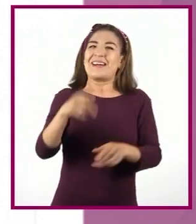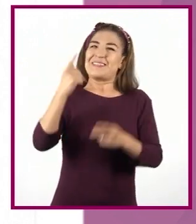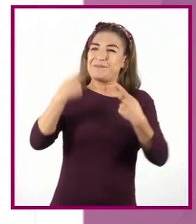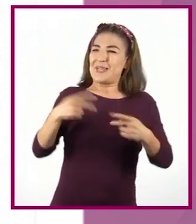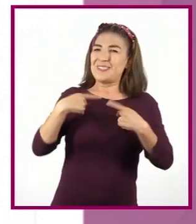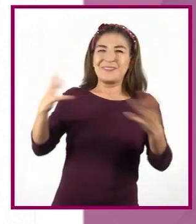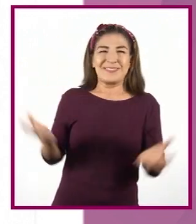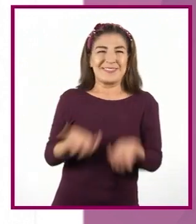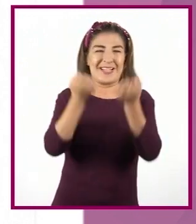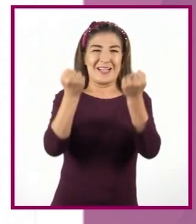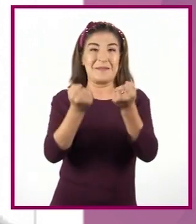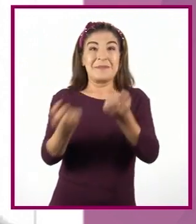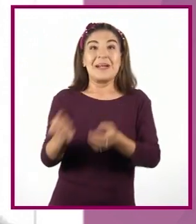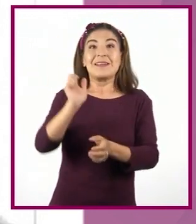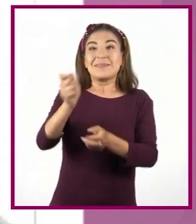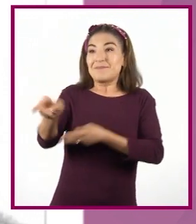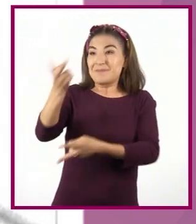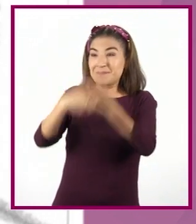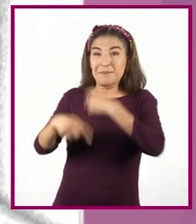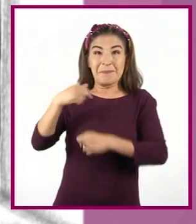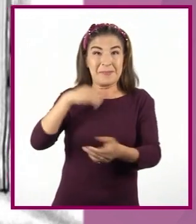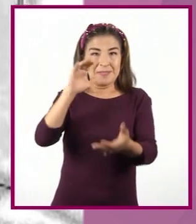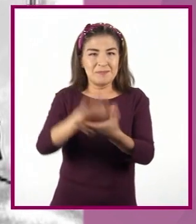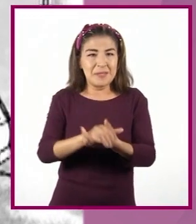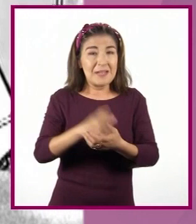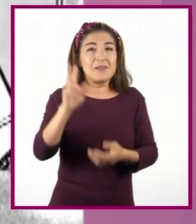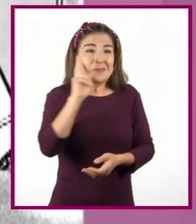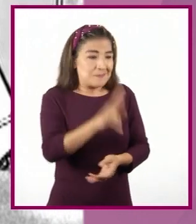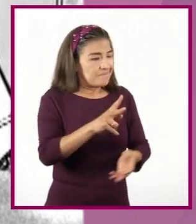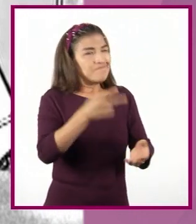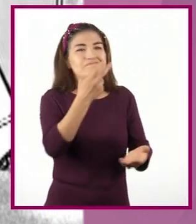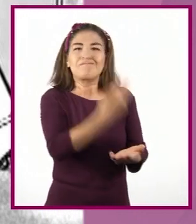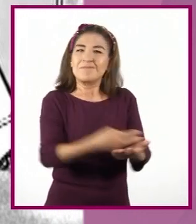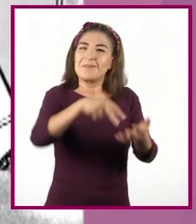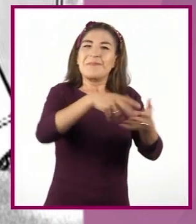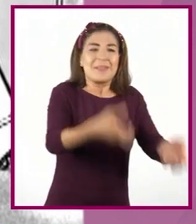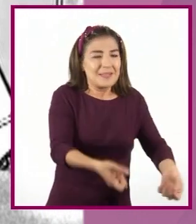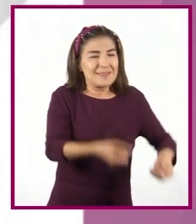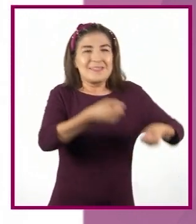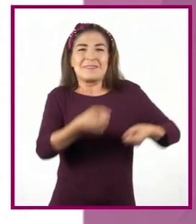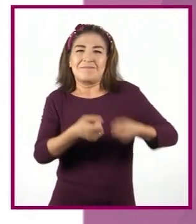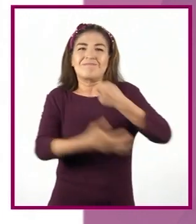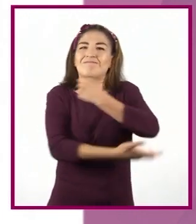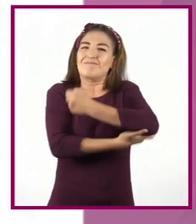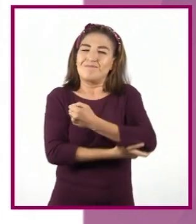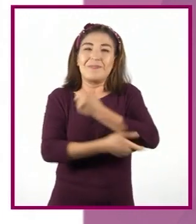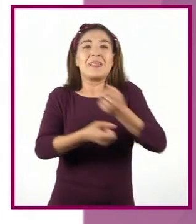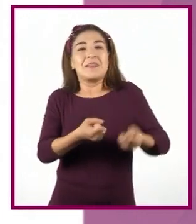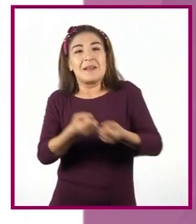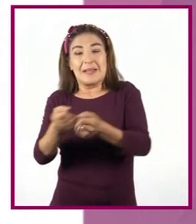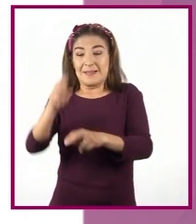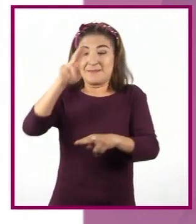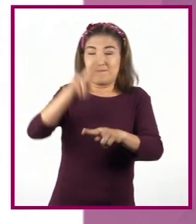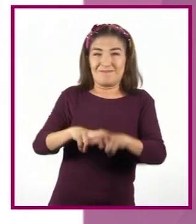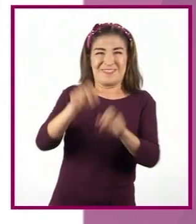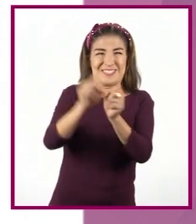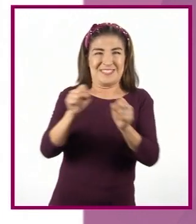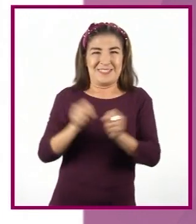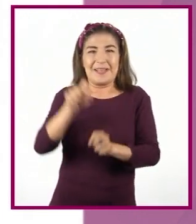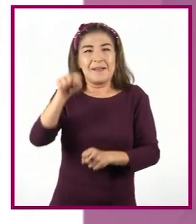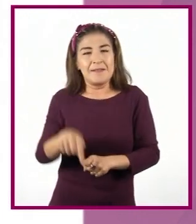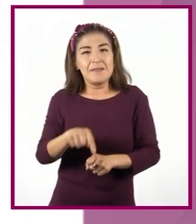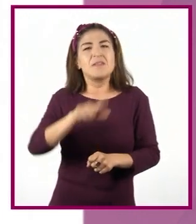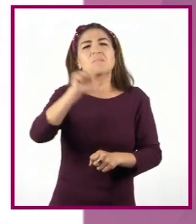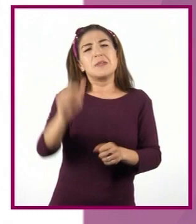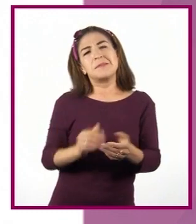salvación. Entró mi esposa, me levantó del suelo, me cargó bajo el brazo, se acomodó en mi sillón favorito, me